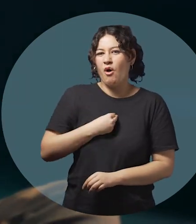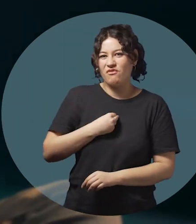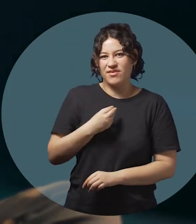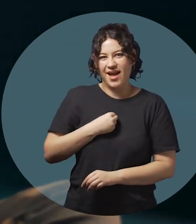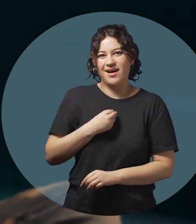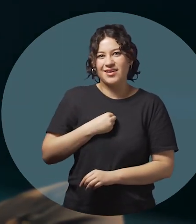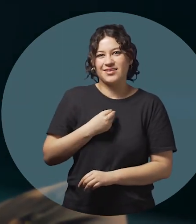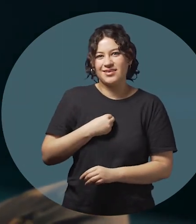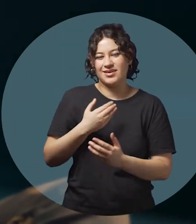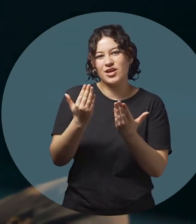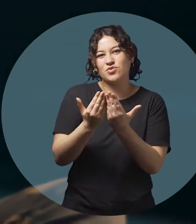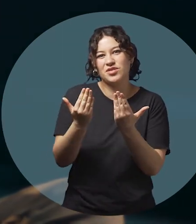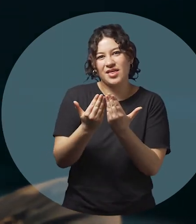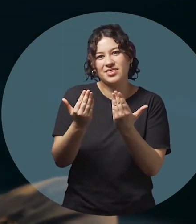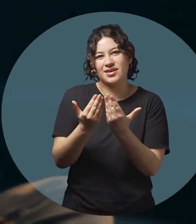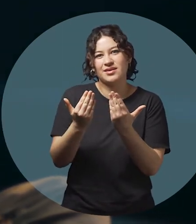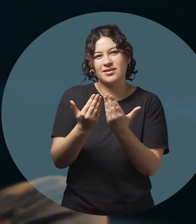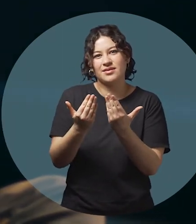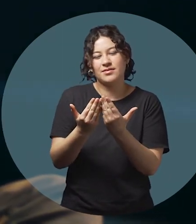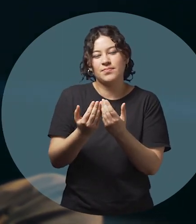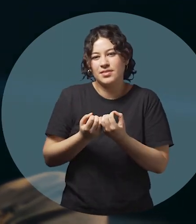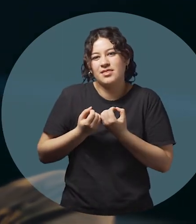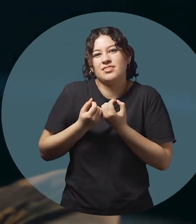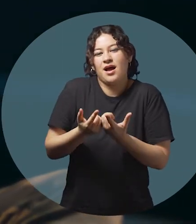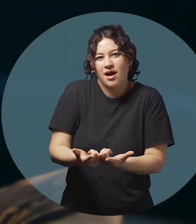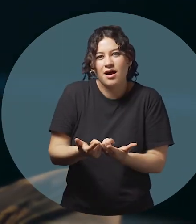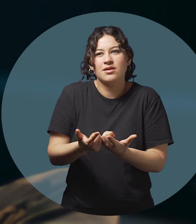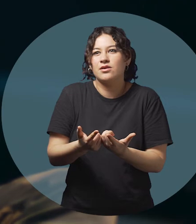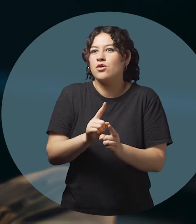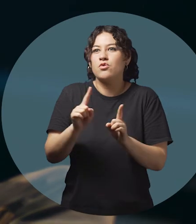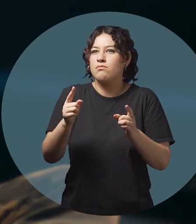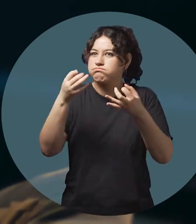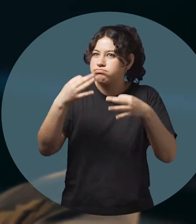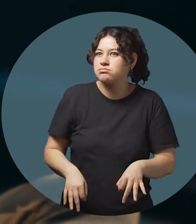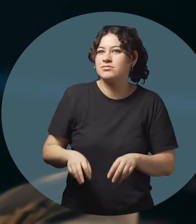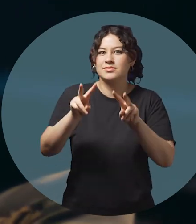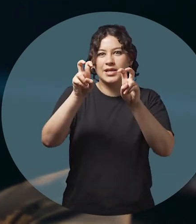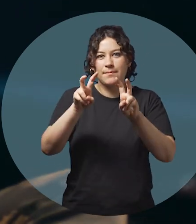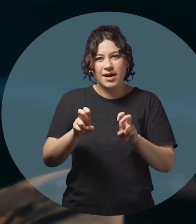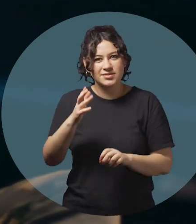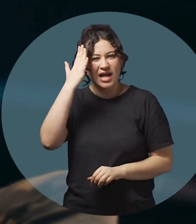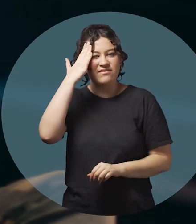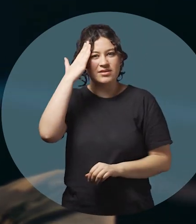confiar en el estudiante en el sentido de generarle no certezas,